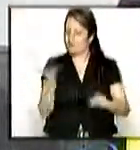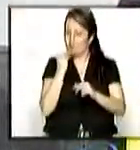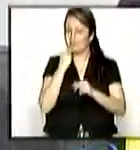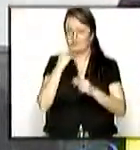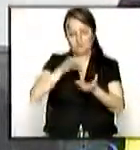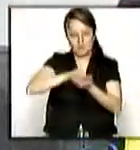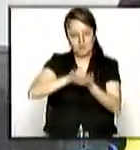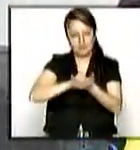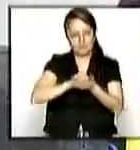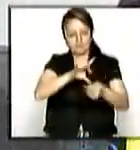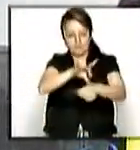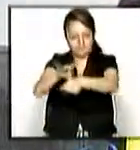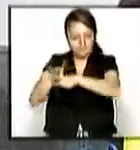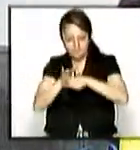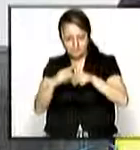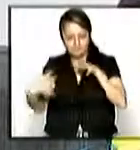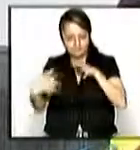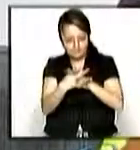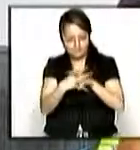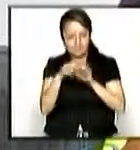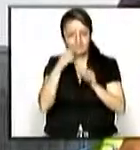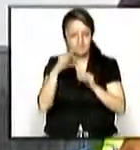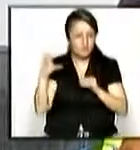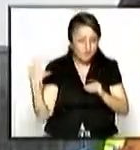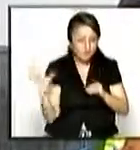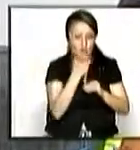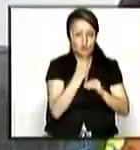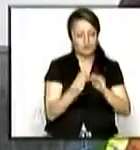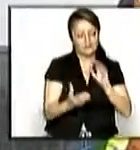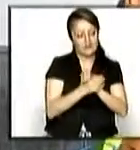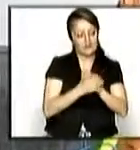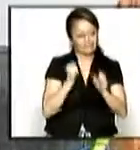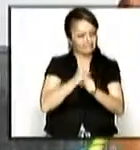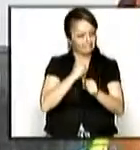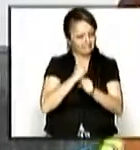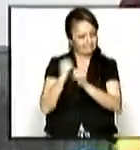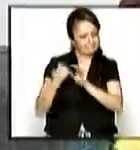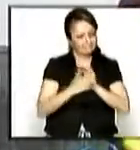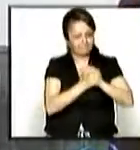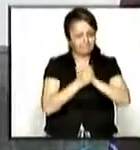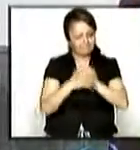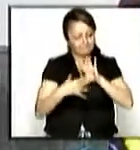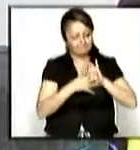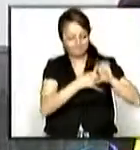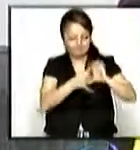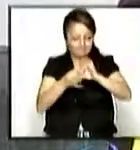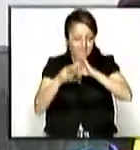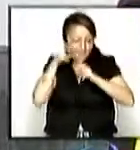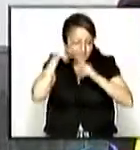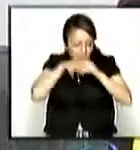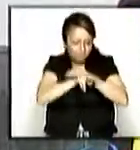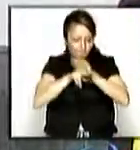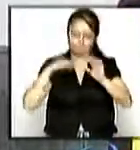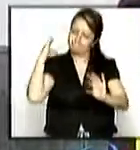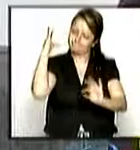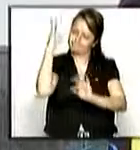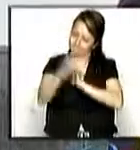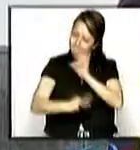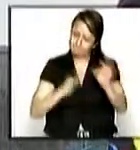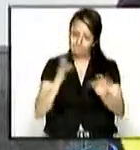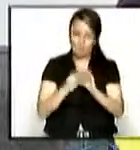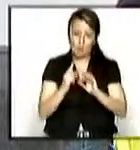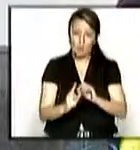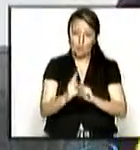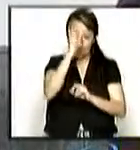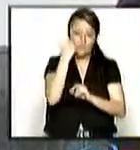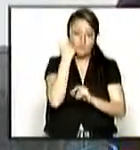interdisciplinariedad que hay en el parque médico, donde todos trabajamos con una visión del paciente, no es de la enfermedad,